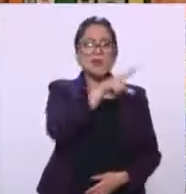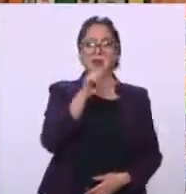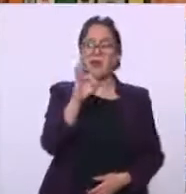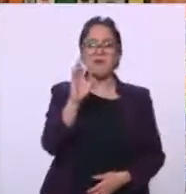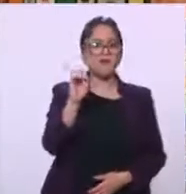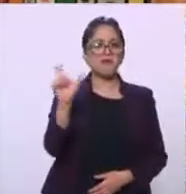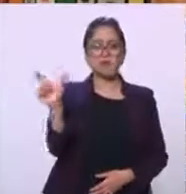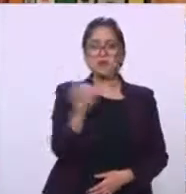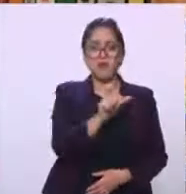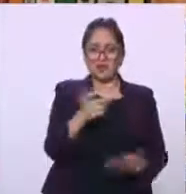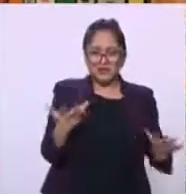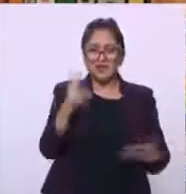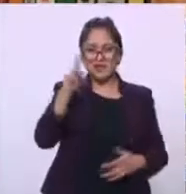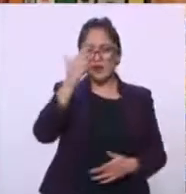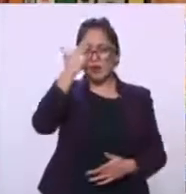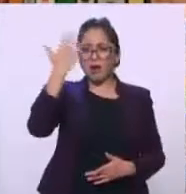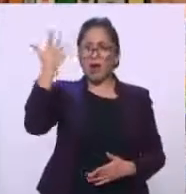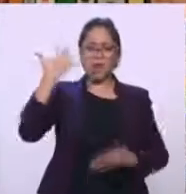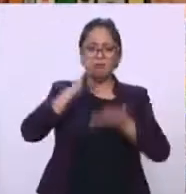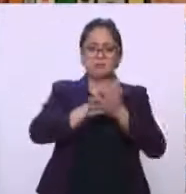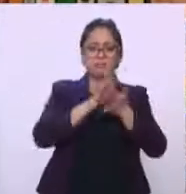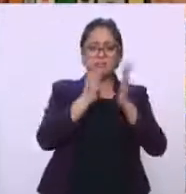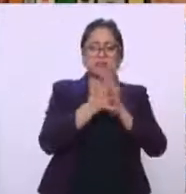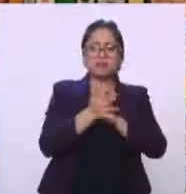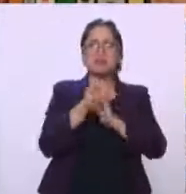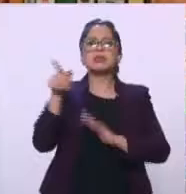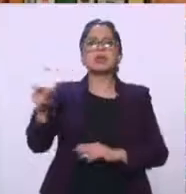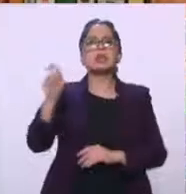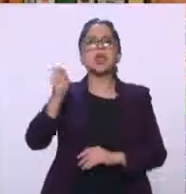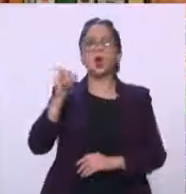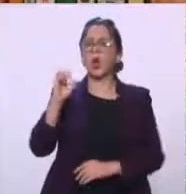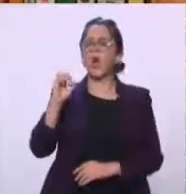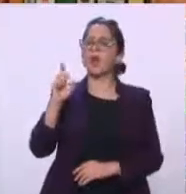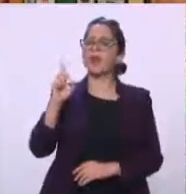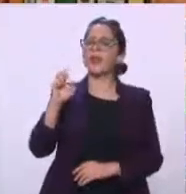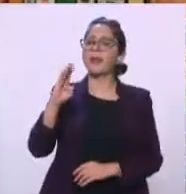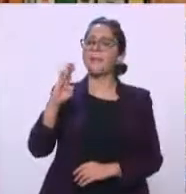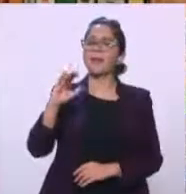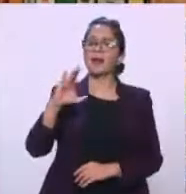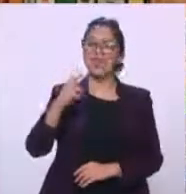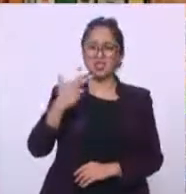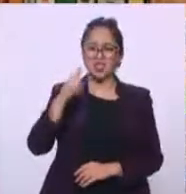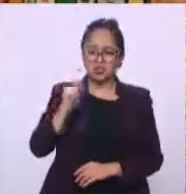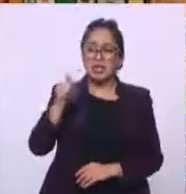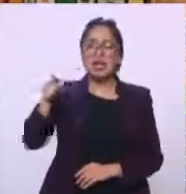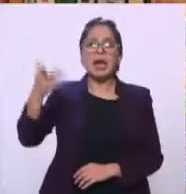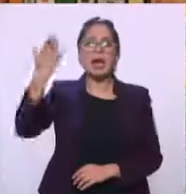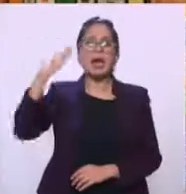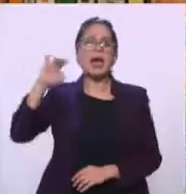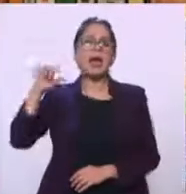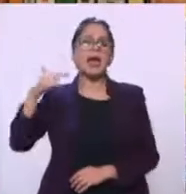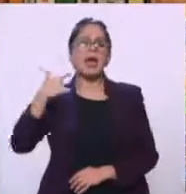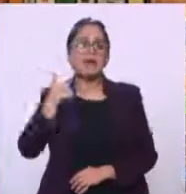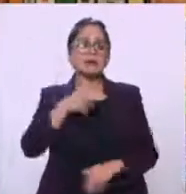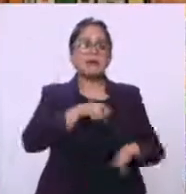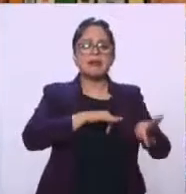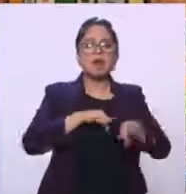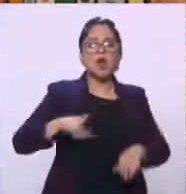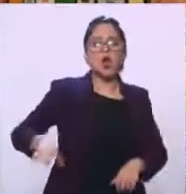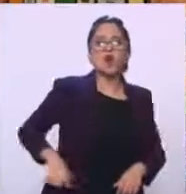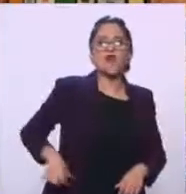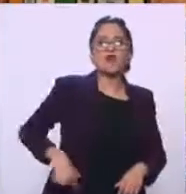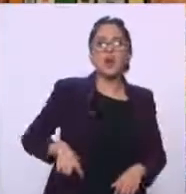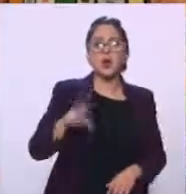acusando con respecto a Odebrecht con Calderón era cuando era funcionario del gobierno de Vicente Fox. Entonces